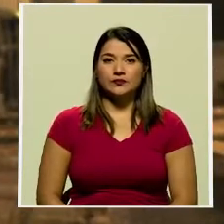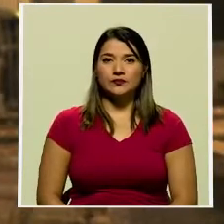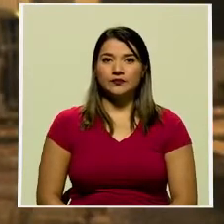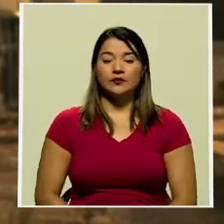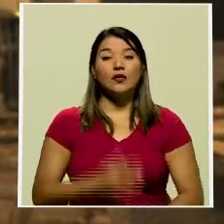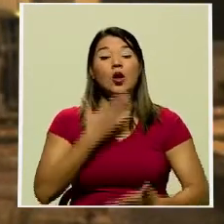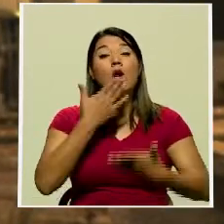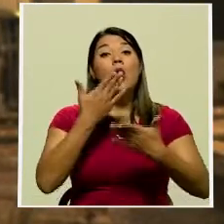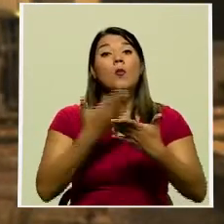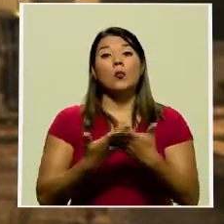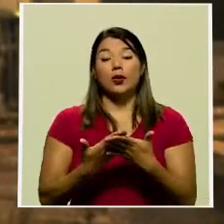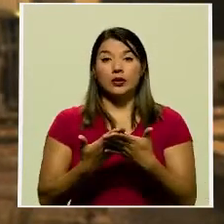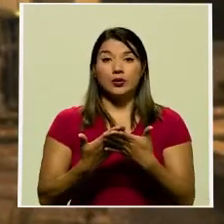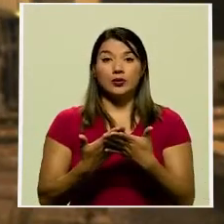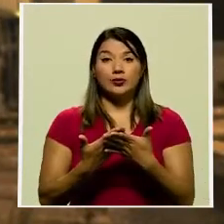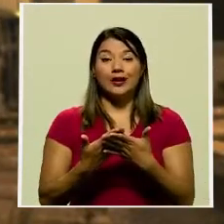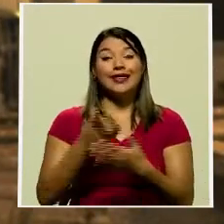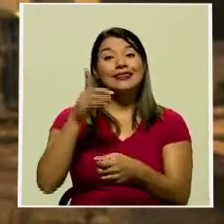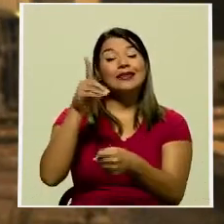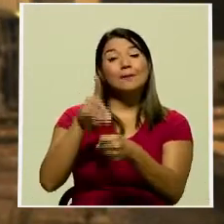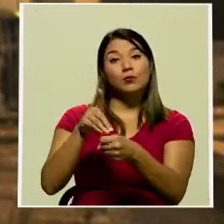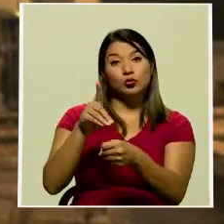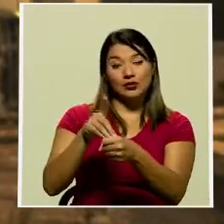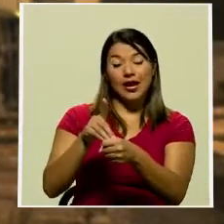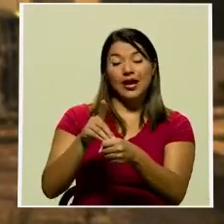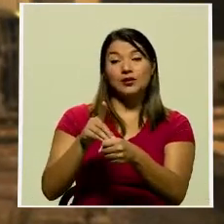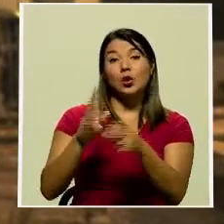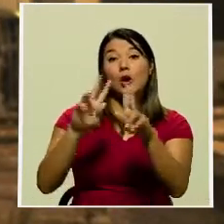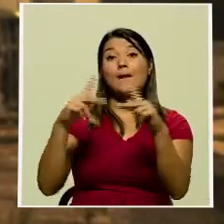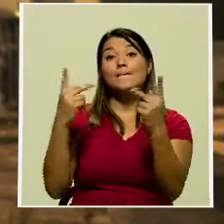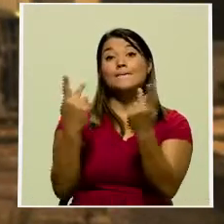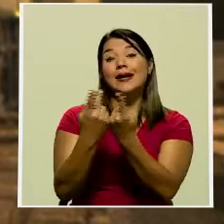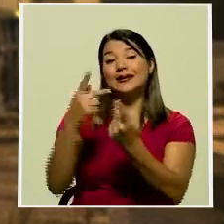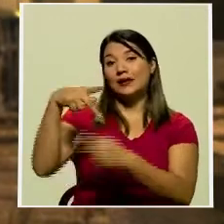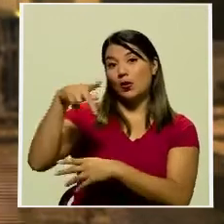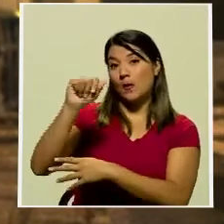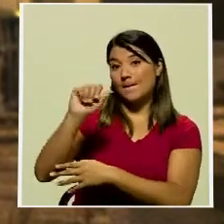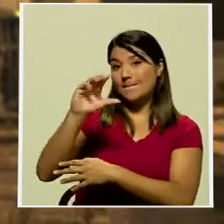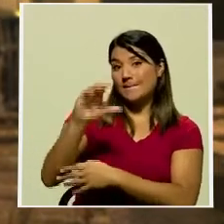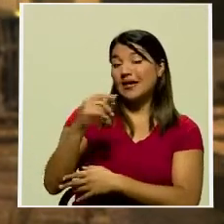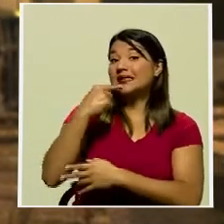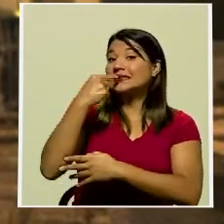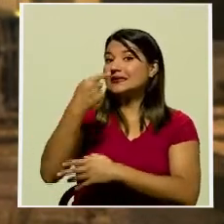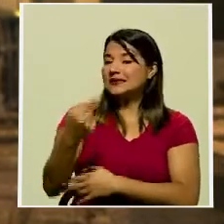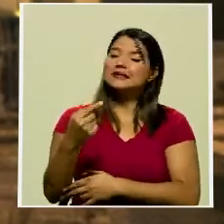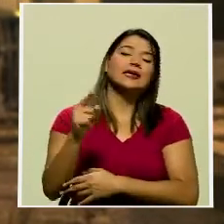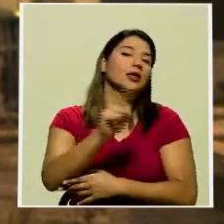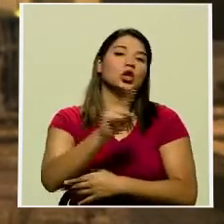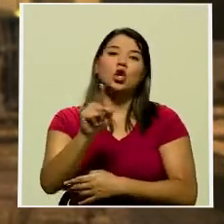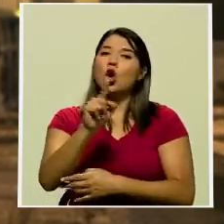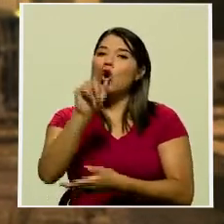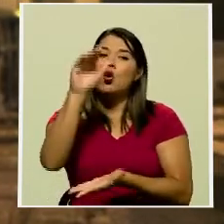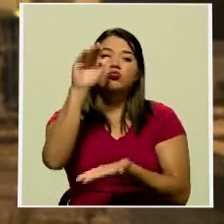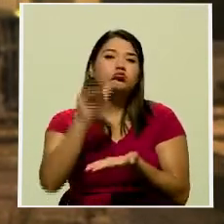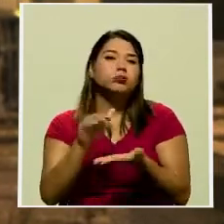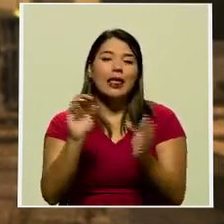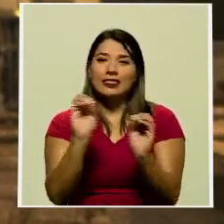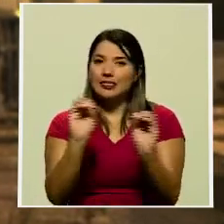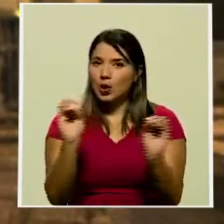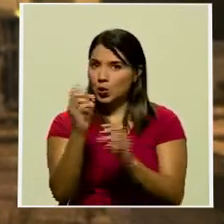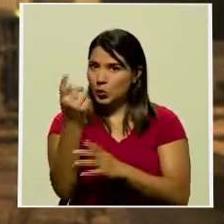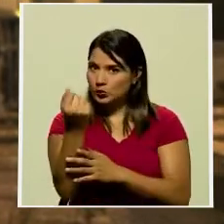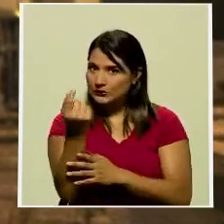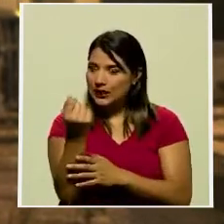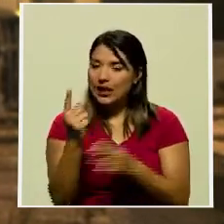Bueno, pero a pesar de que el diputado del Partido de Acción Ciudadana asegura que no van a haber rebajas en lo que son las remuneraciones, ni que